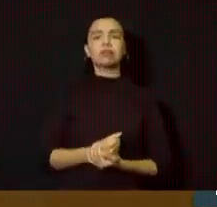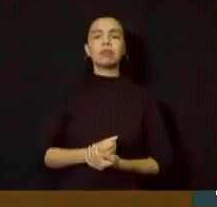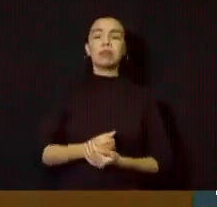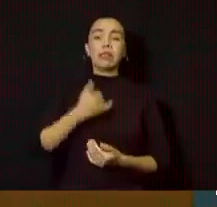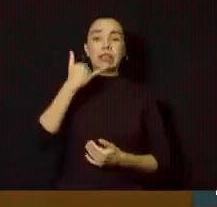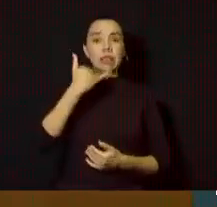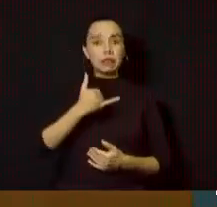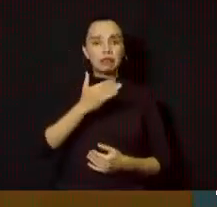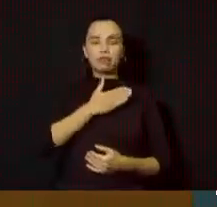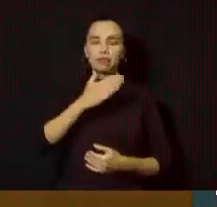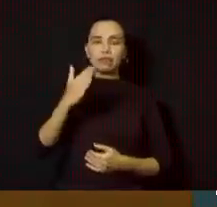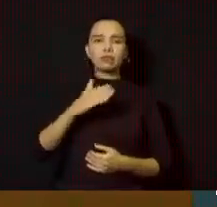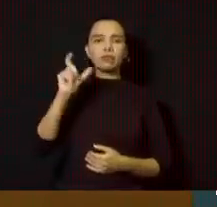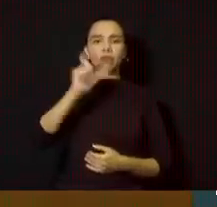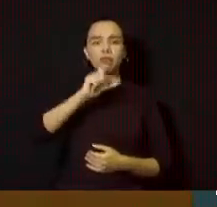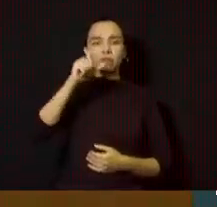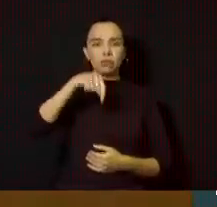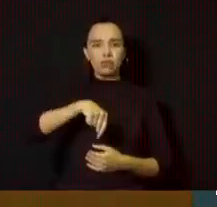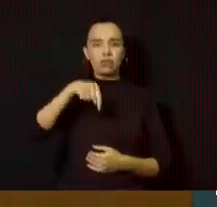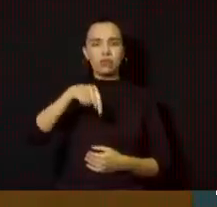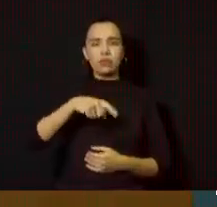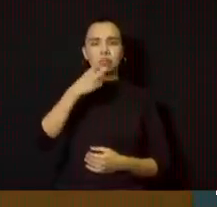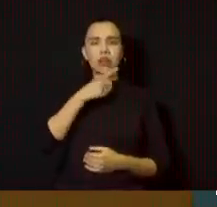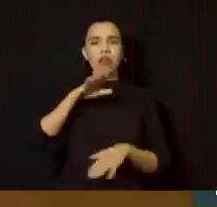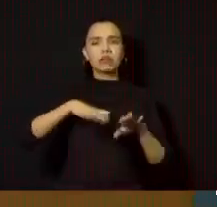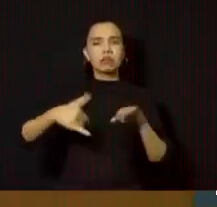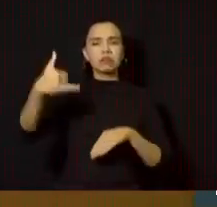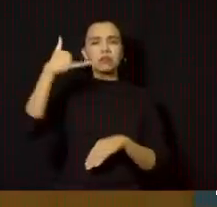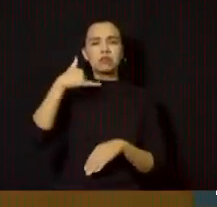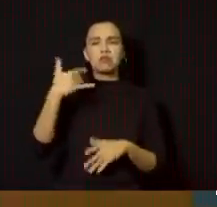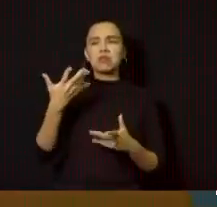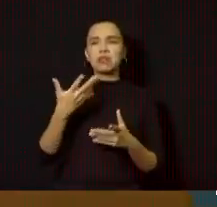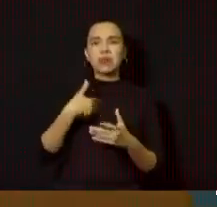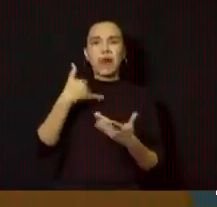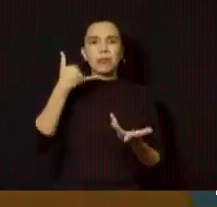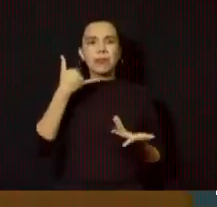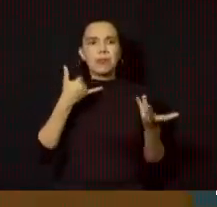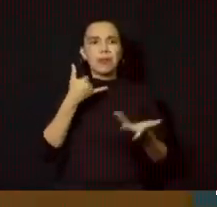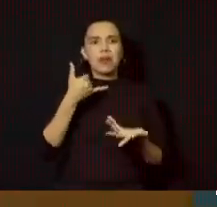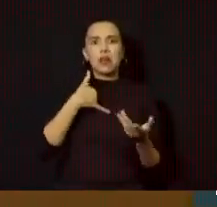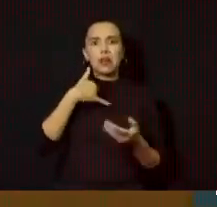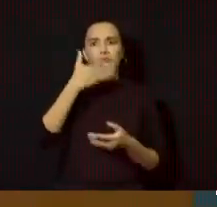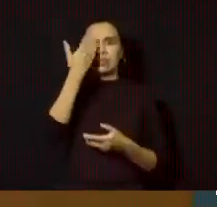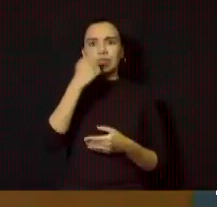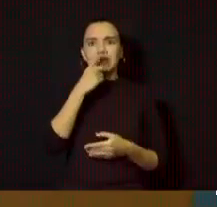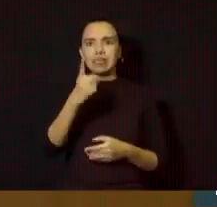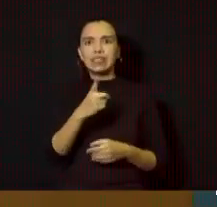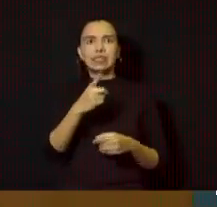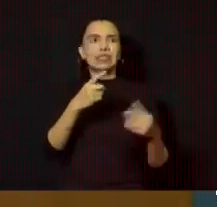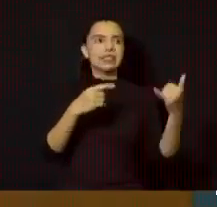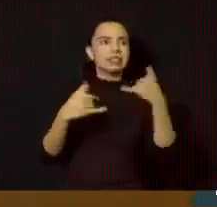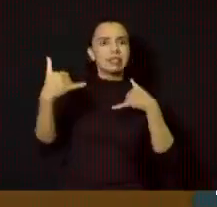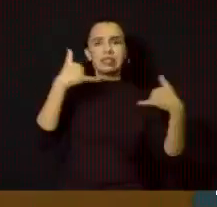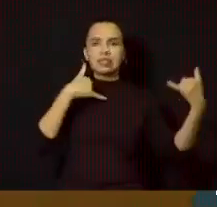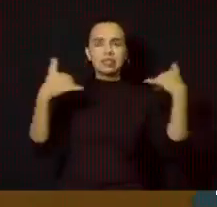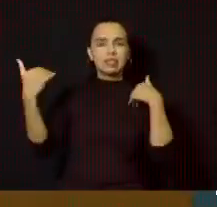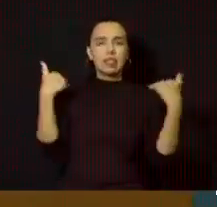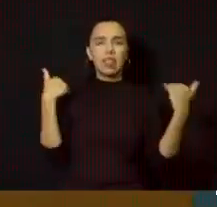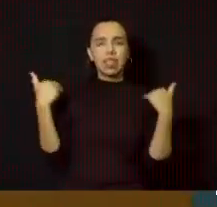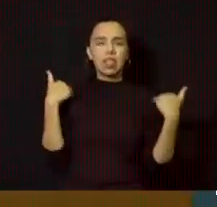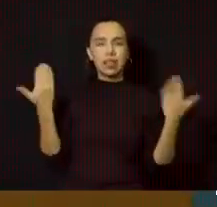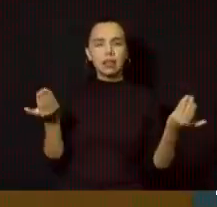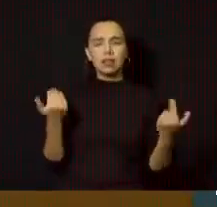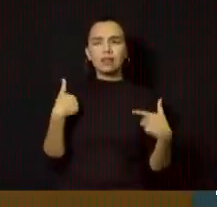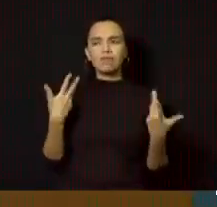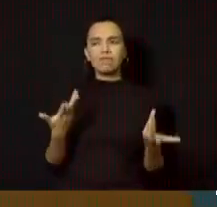Y bueno, cuando nos pusieron aquí, de repente me llamaban y yo no sabía qué responderles, y otro por aquí y otro por acá.